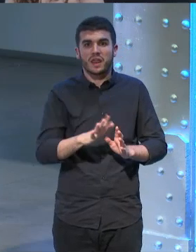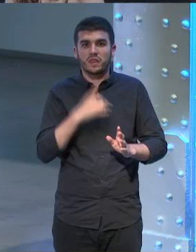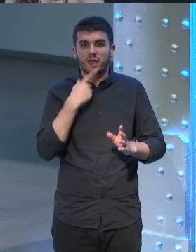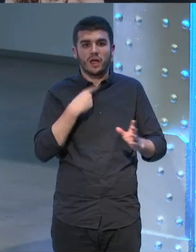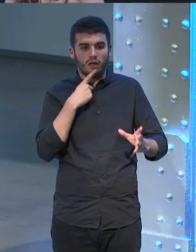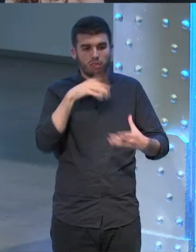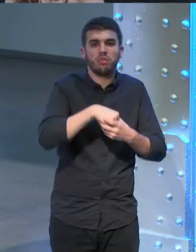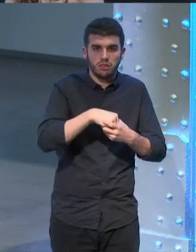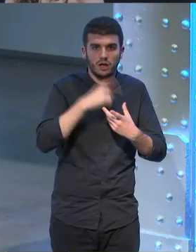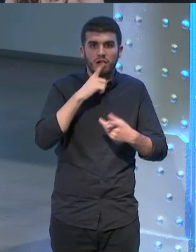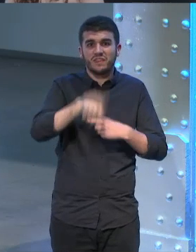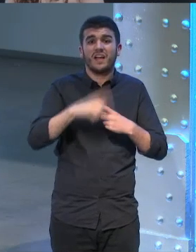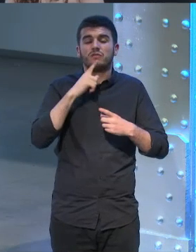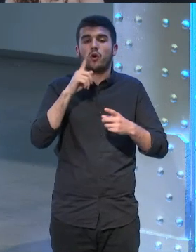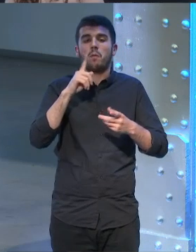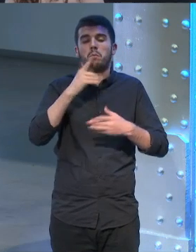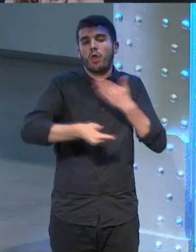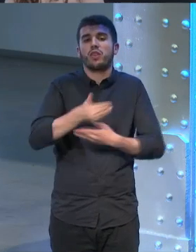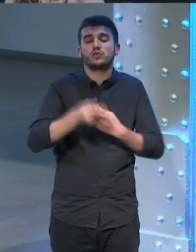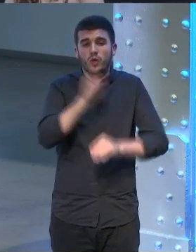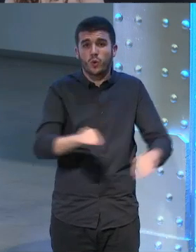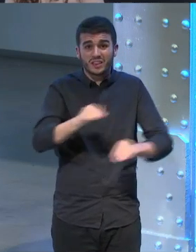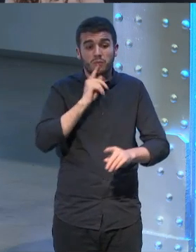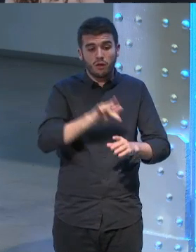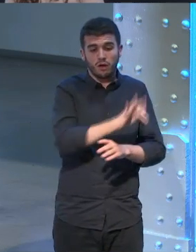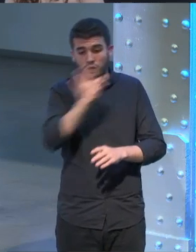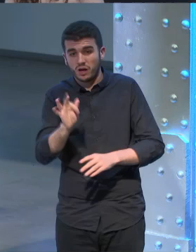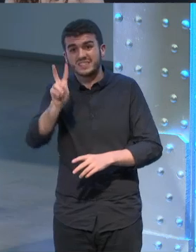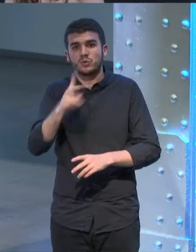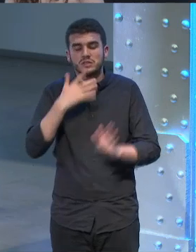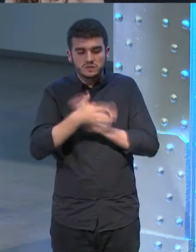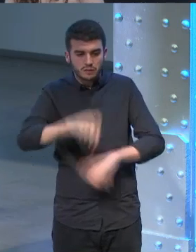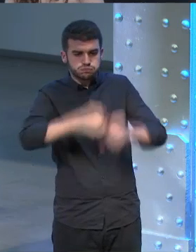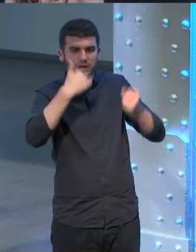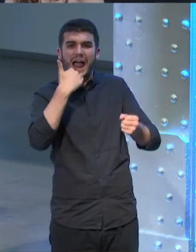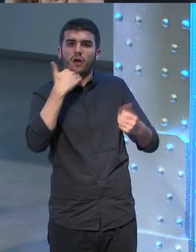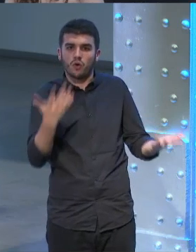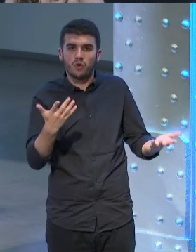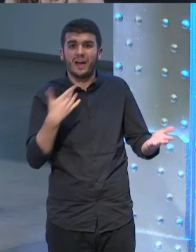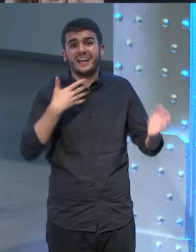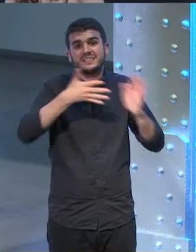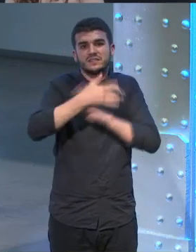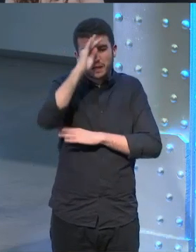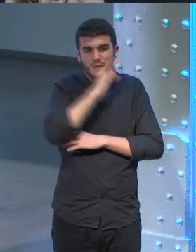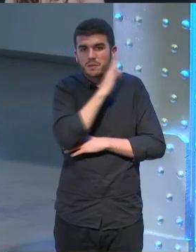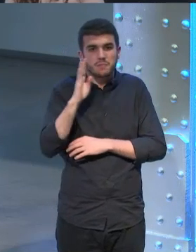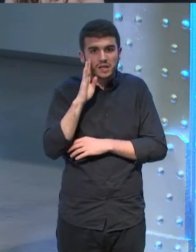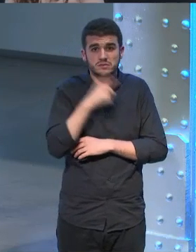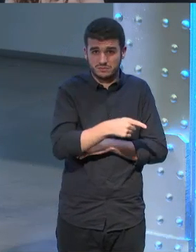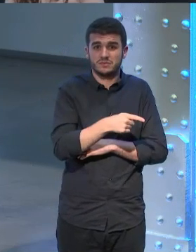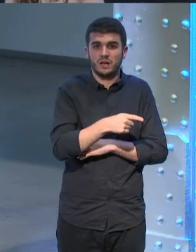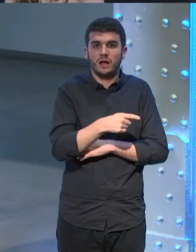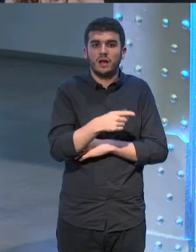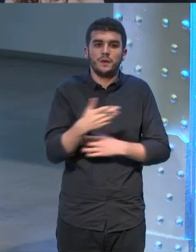implicada en el proceso educativo, pero de repente en secundaria como que se rompe algo y los padres y las